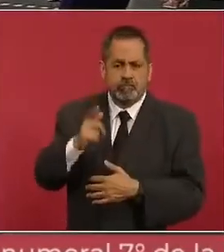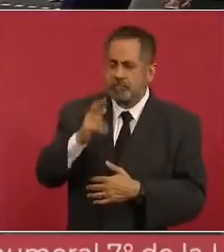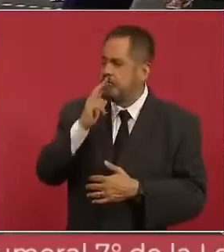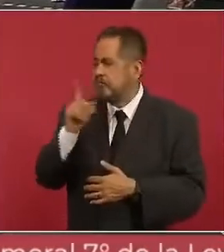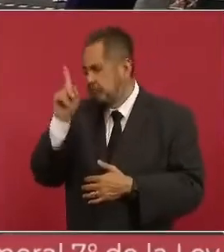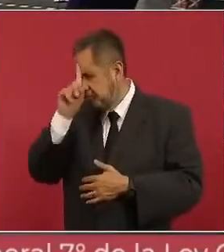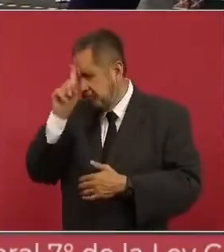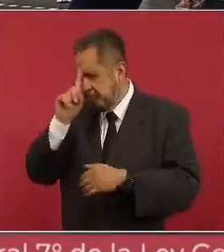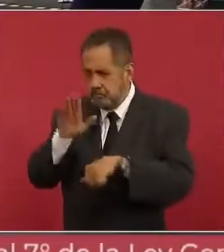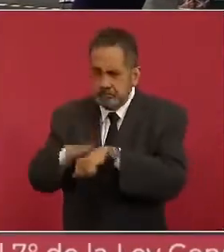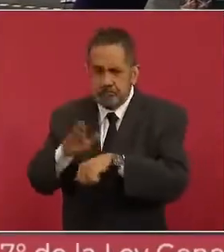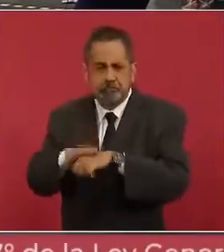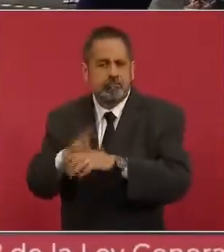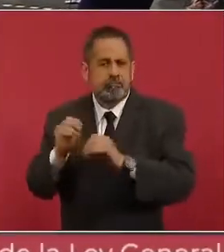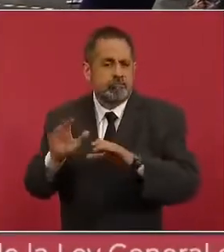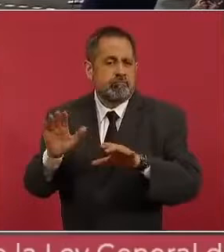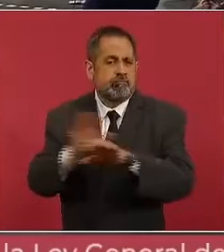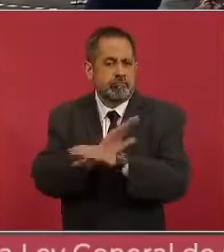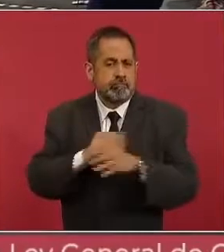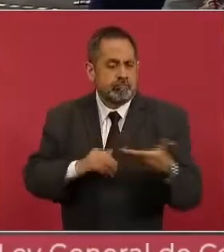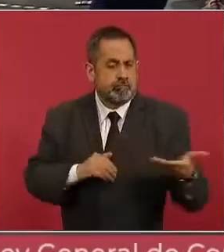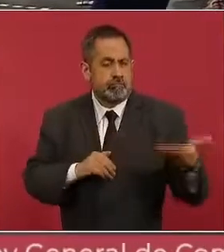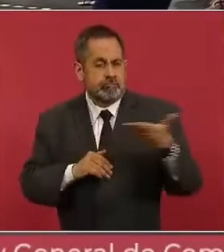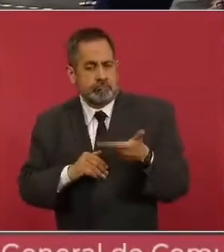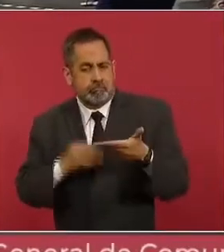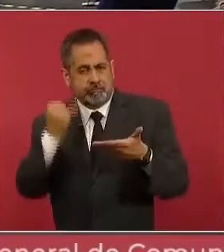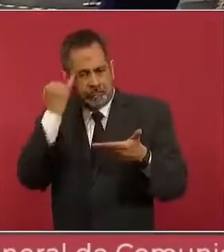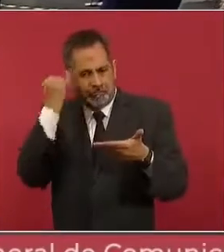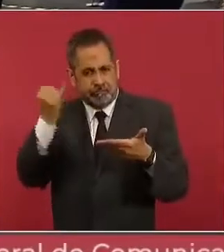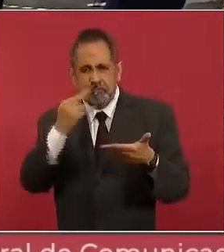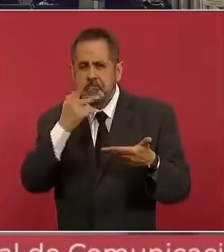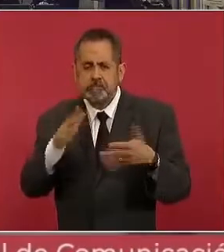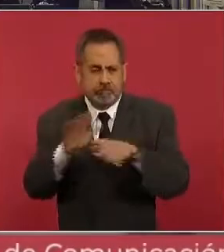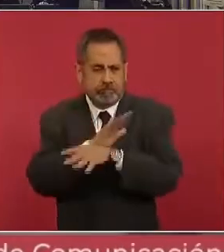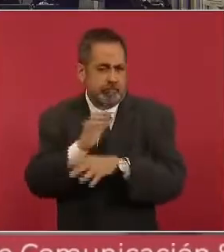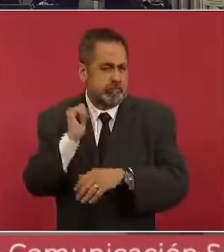o algún cambio que les hayan planteado como inquietud?